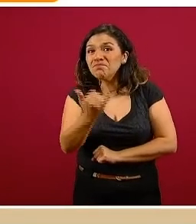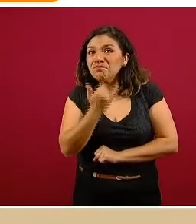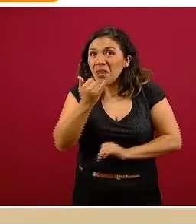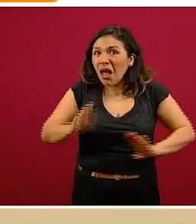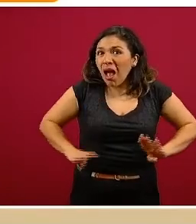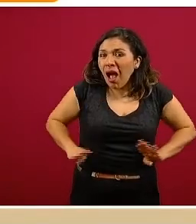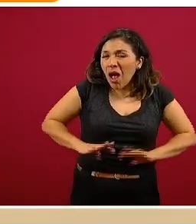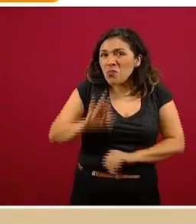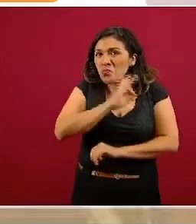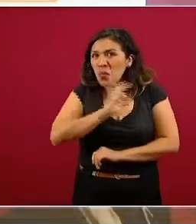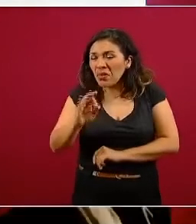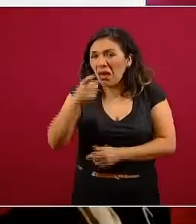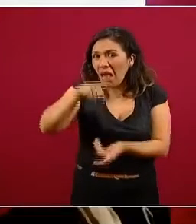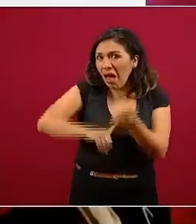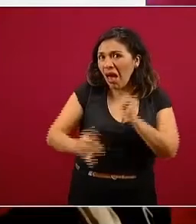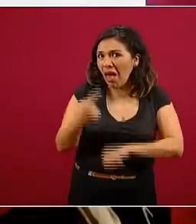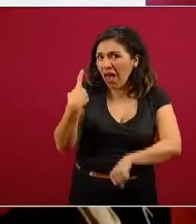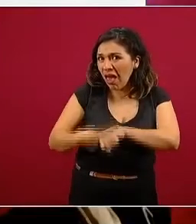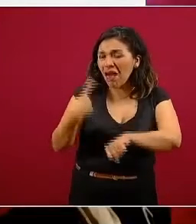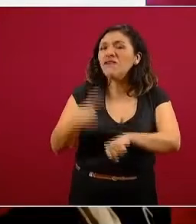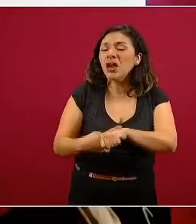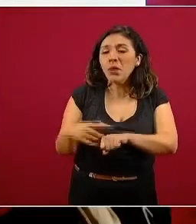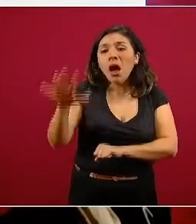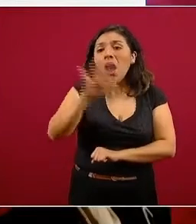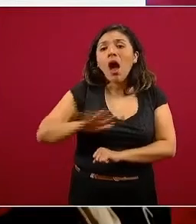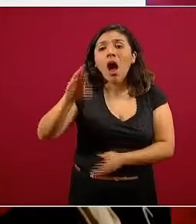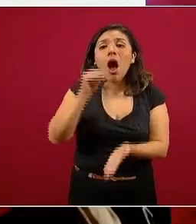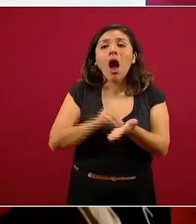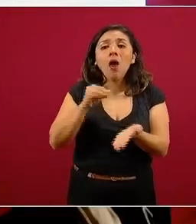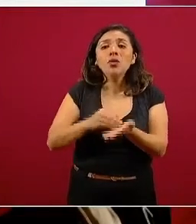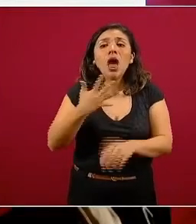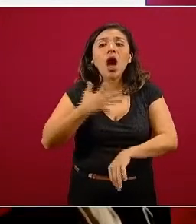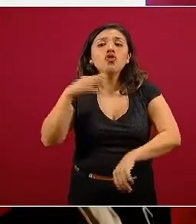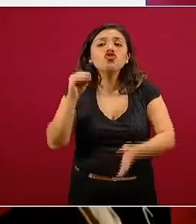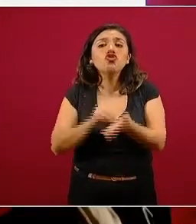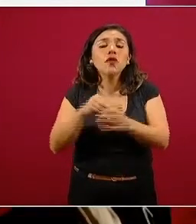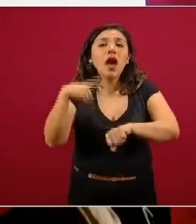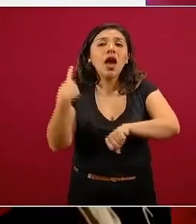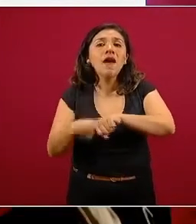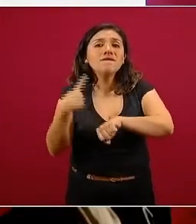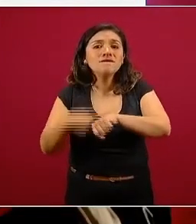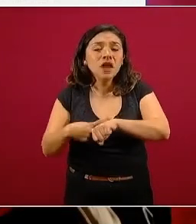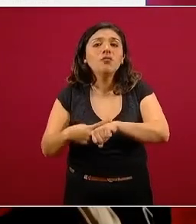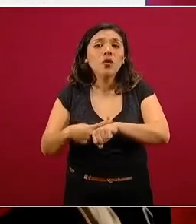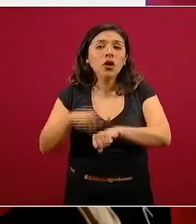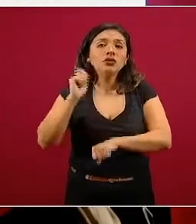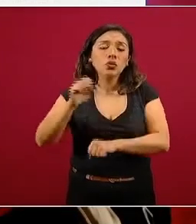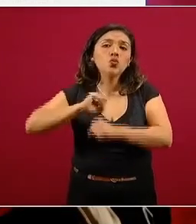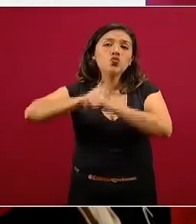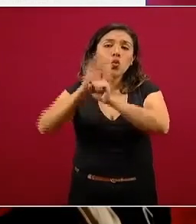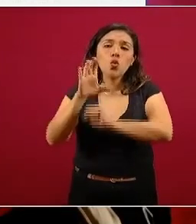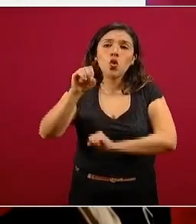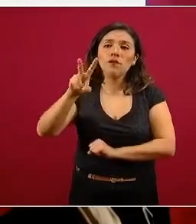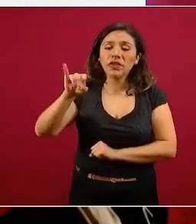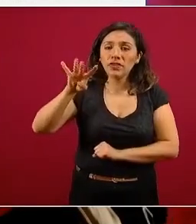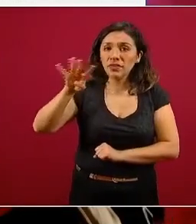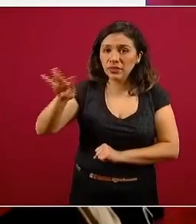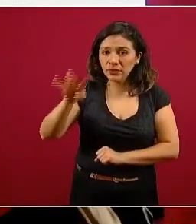síntomas compatibles con la enfermedad, son hasta el momento nuestros casos confirmados de